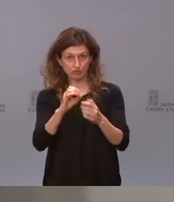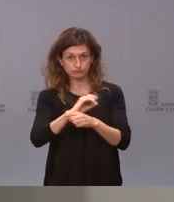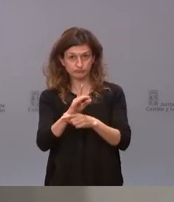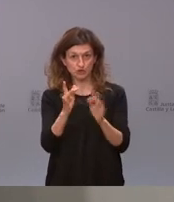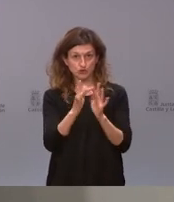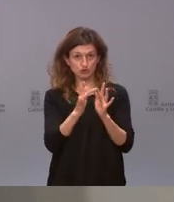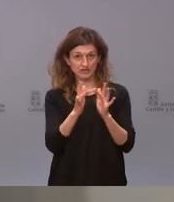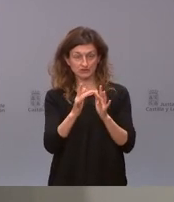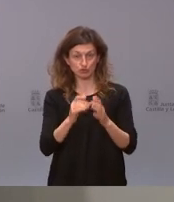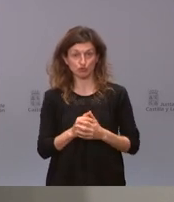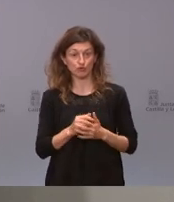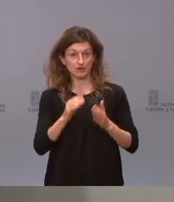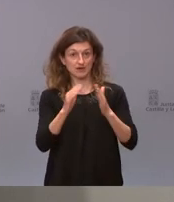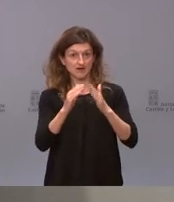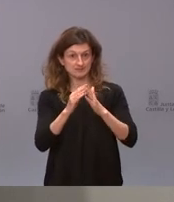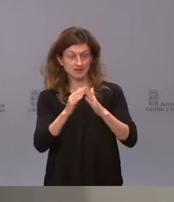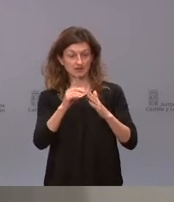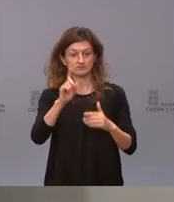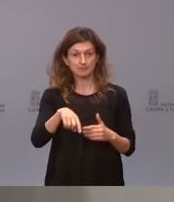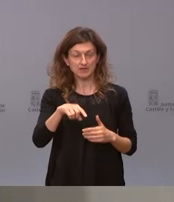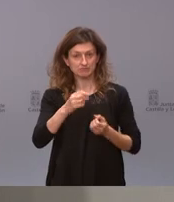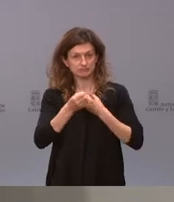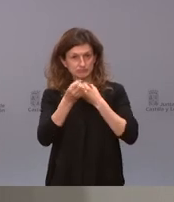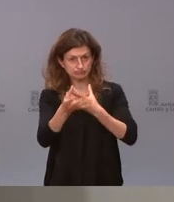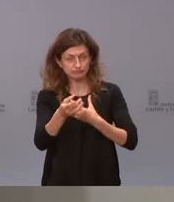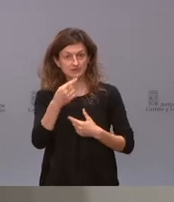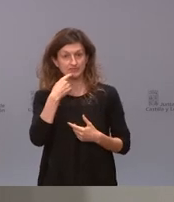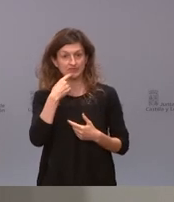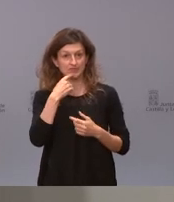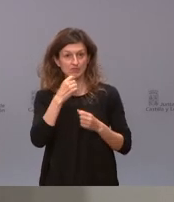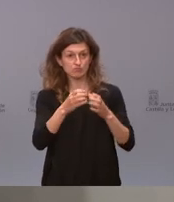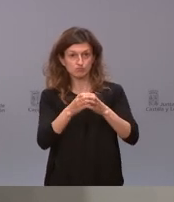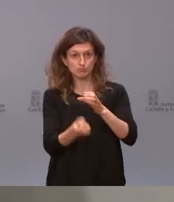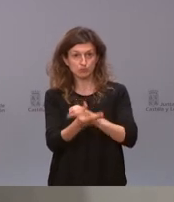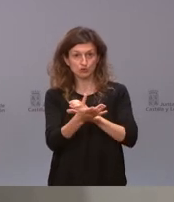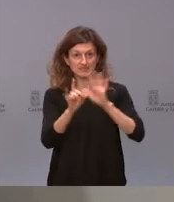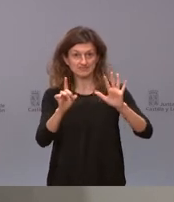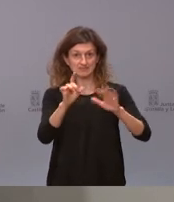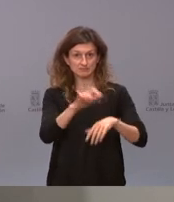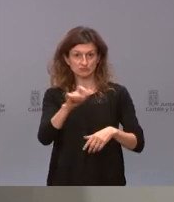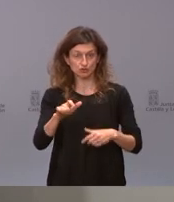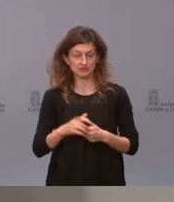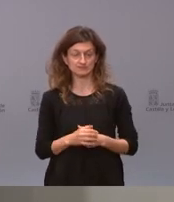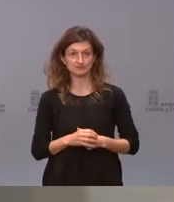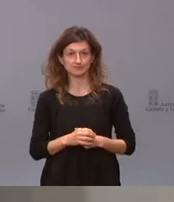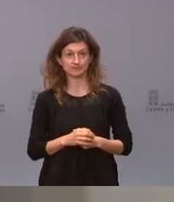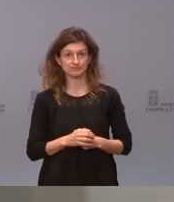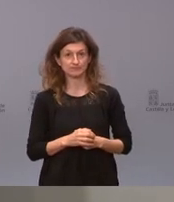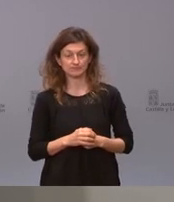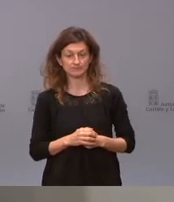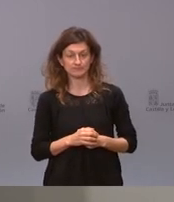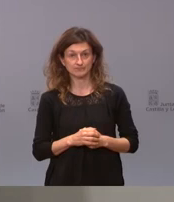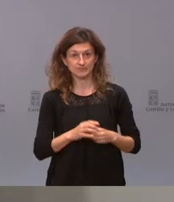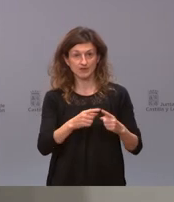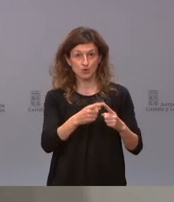contactos entre sí en domicilio y estaban declarados como como brote un total de seis casos y uno de ellos